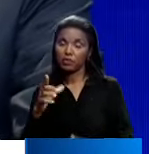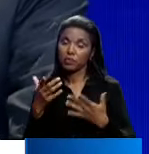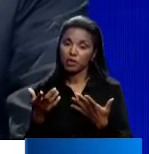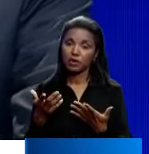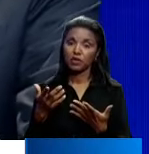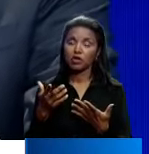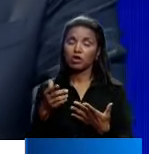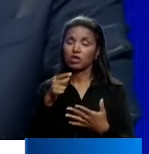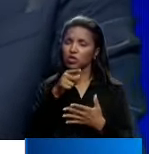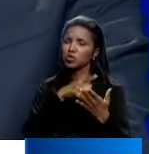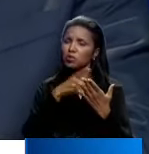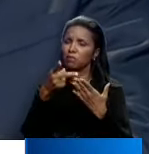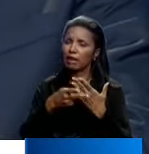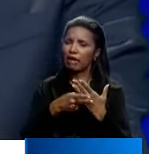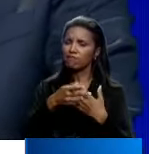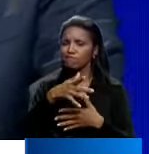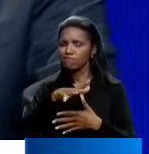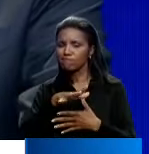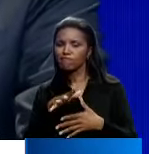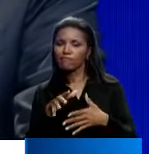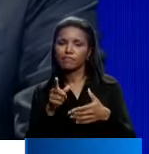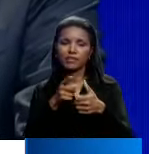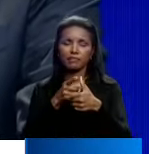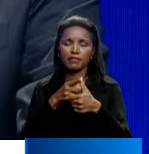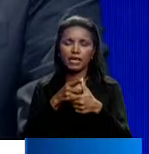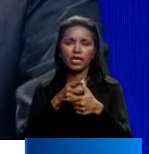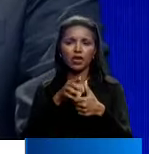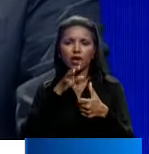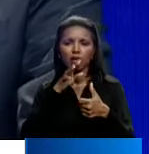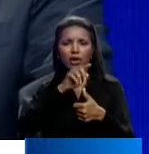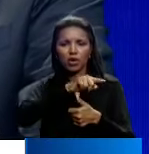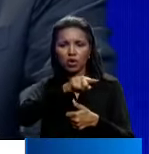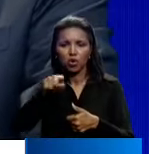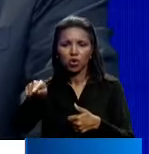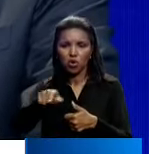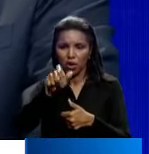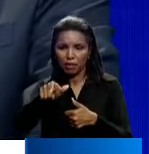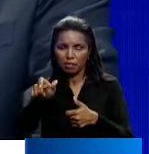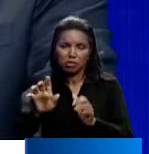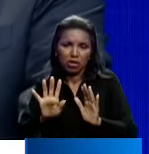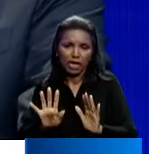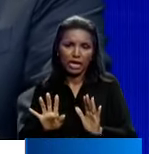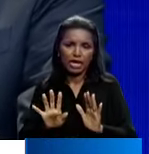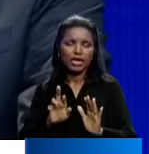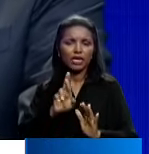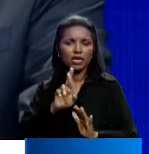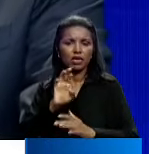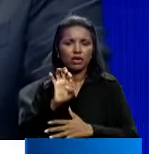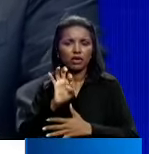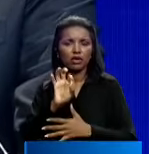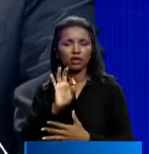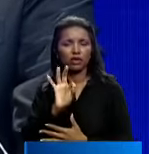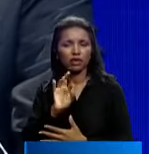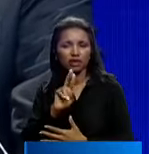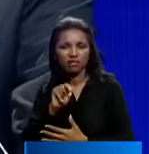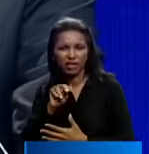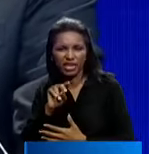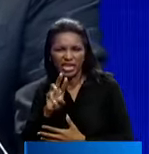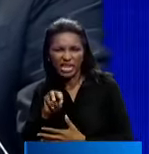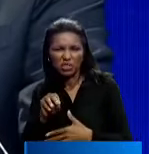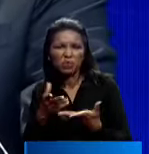reactivación económica. Fíjate, planteas primero una consulta popular y luego un referéndum. ¿Y qué es un referéndum? Un